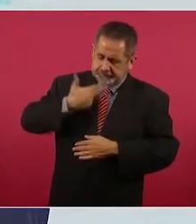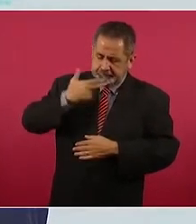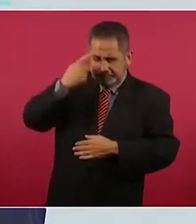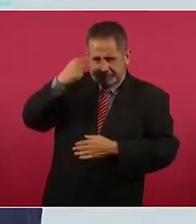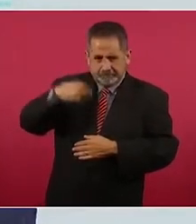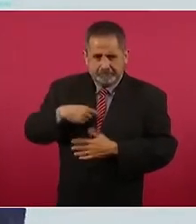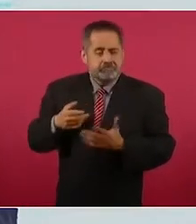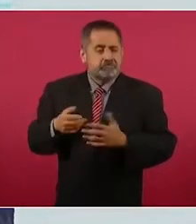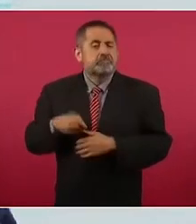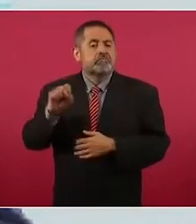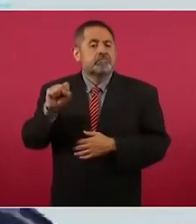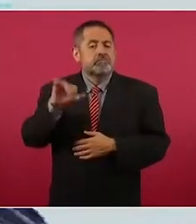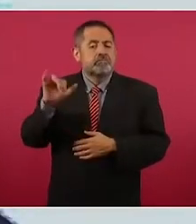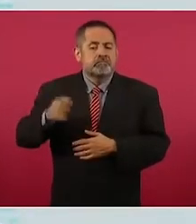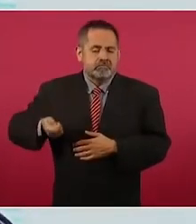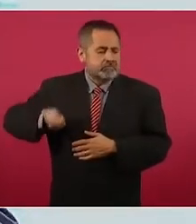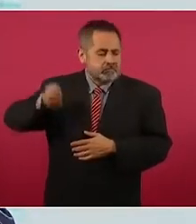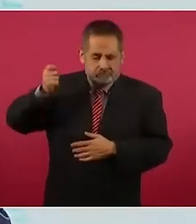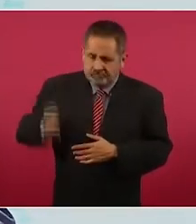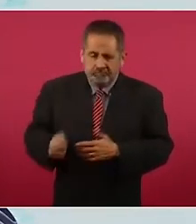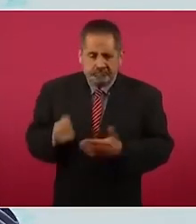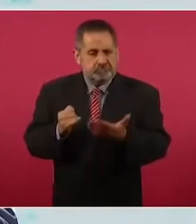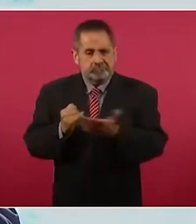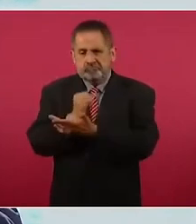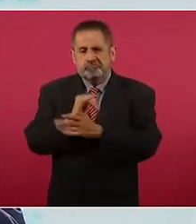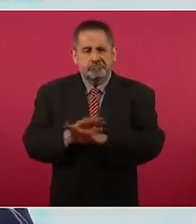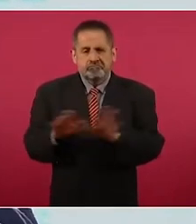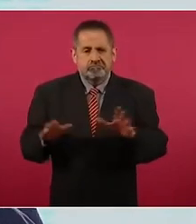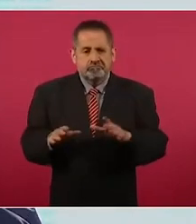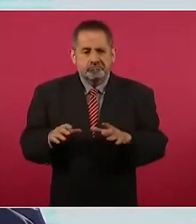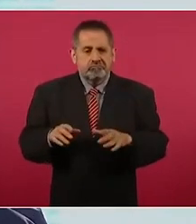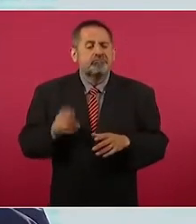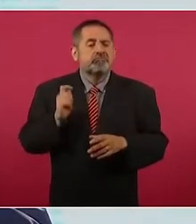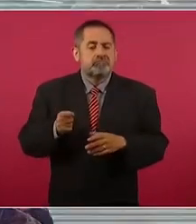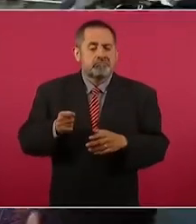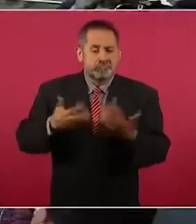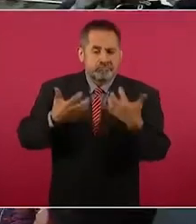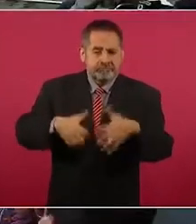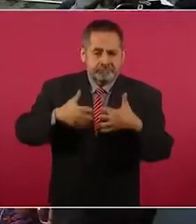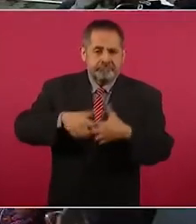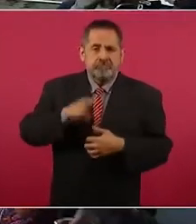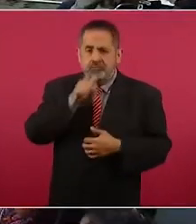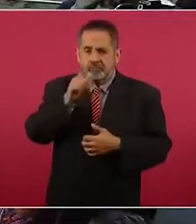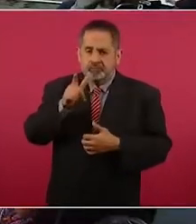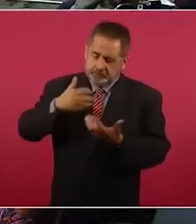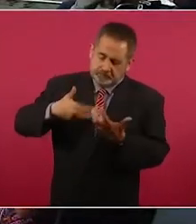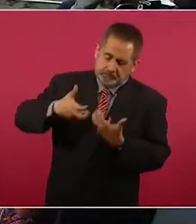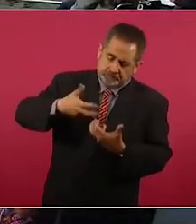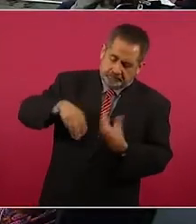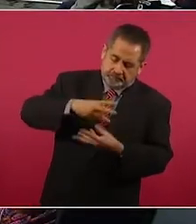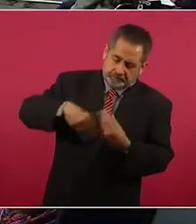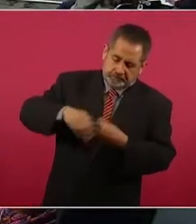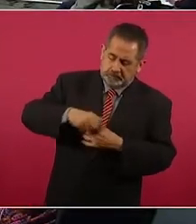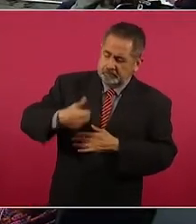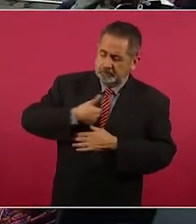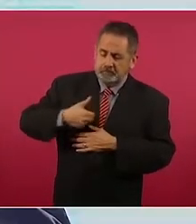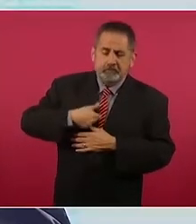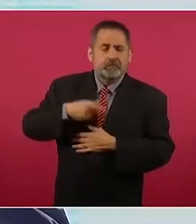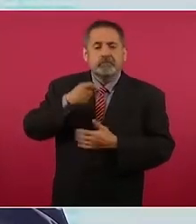Y la Corte decide que el autoabasto es un fraude